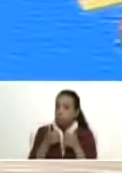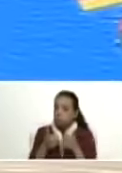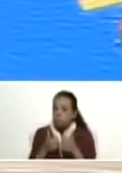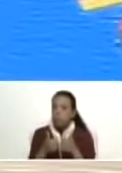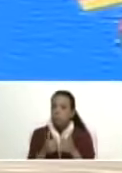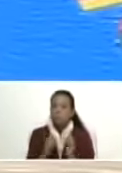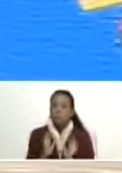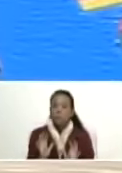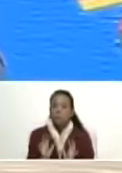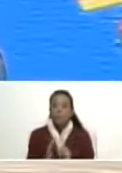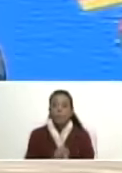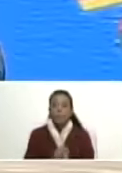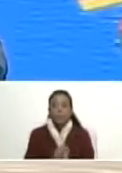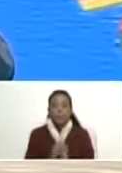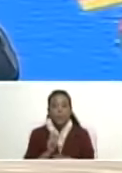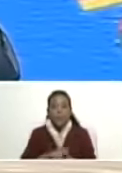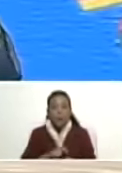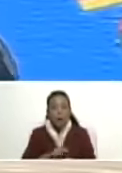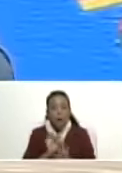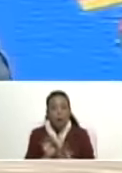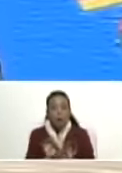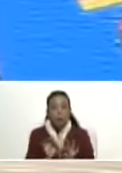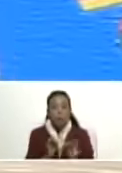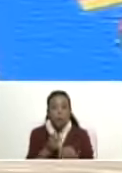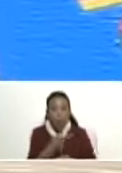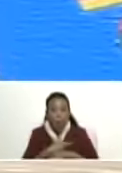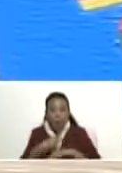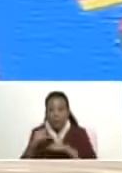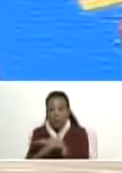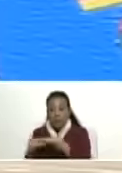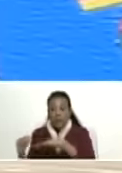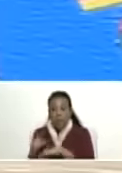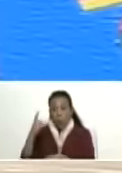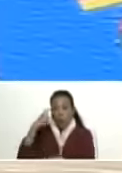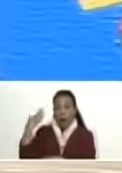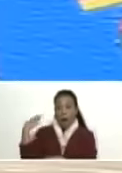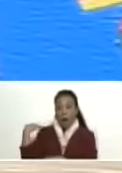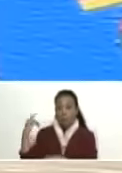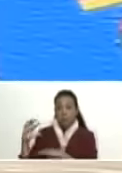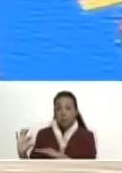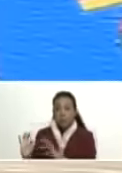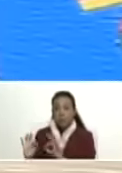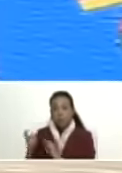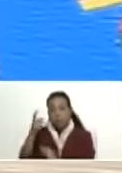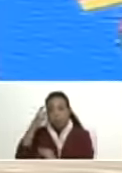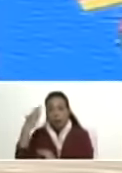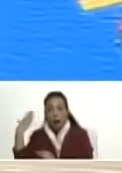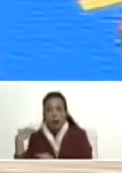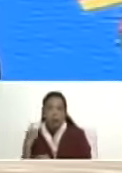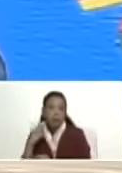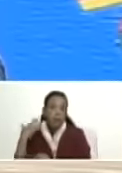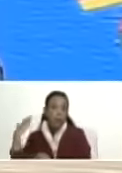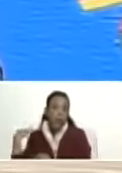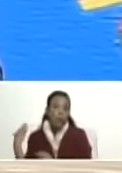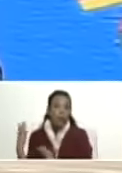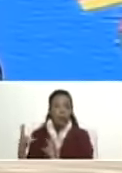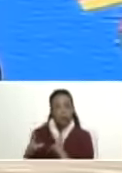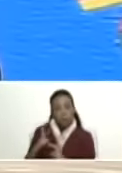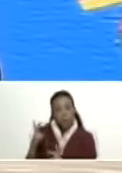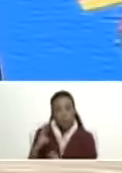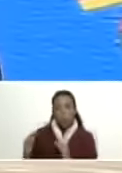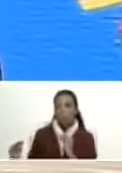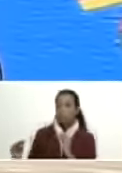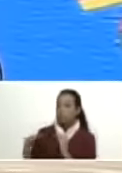para, en un momento de tensión con el gobierno de Guyana, tratar de canalizarlo